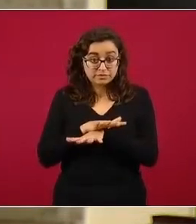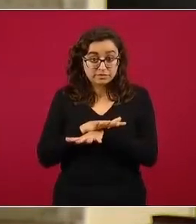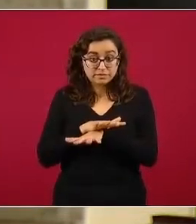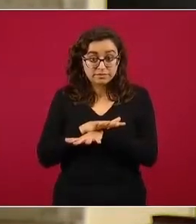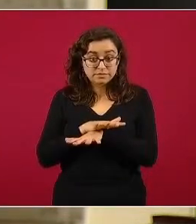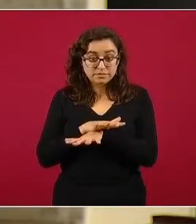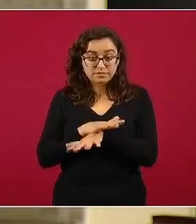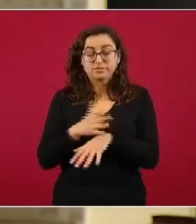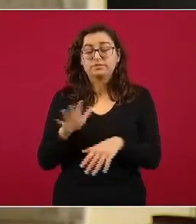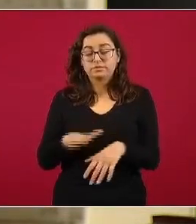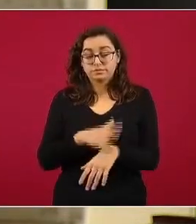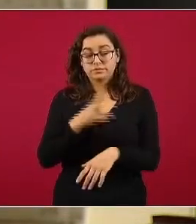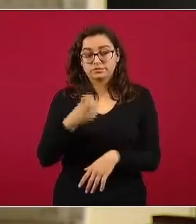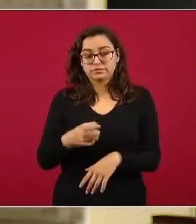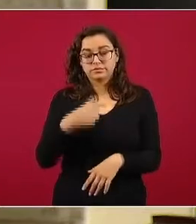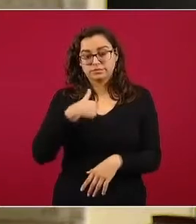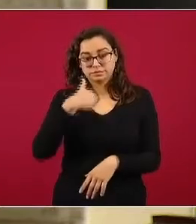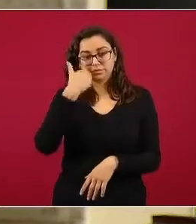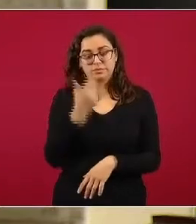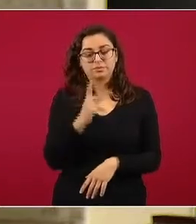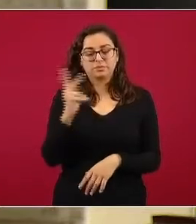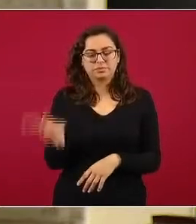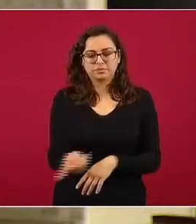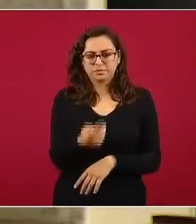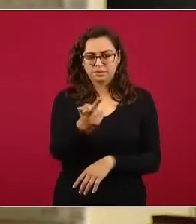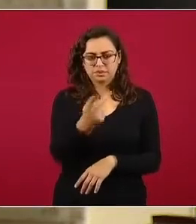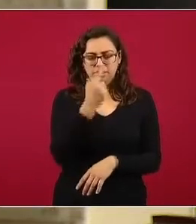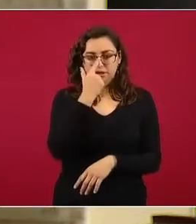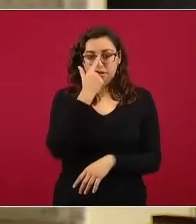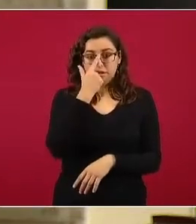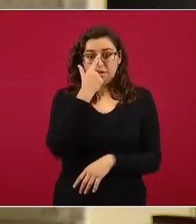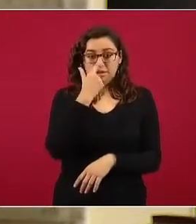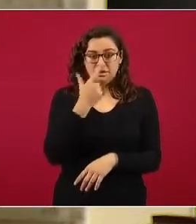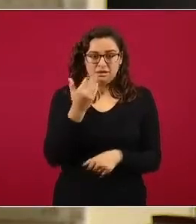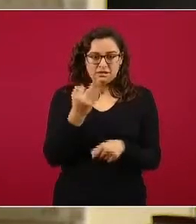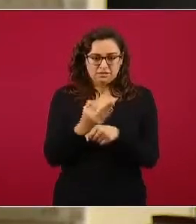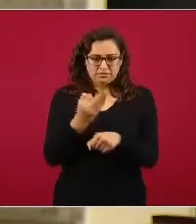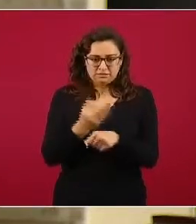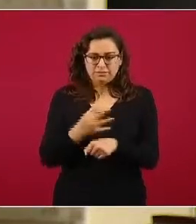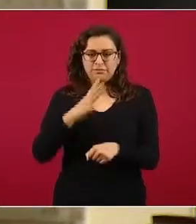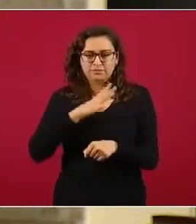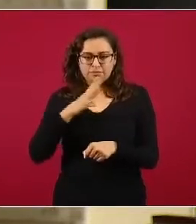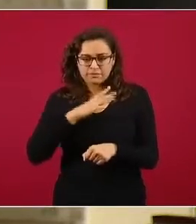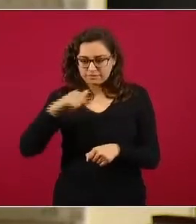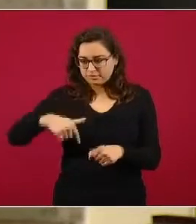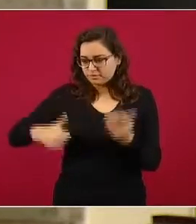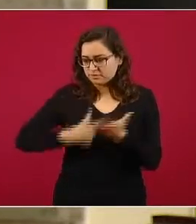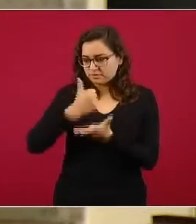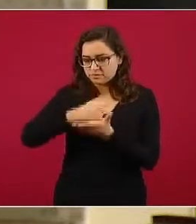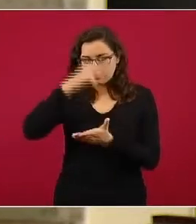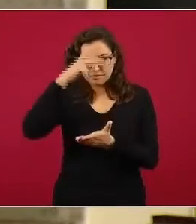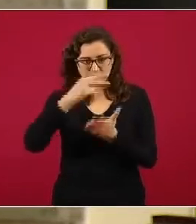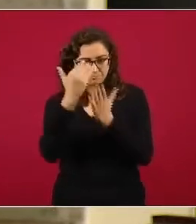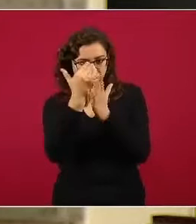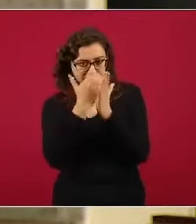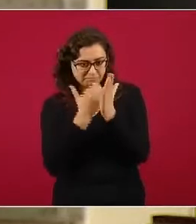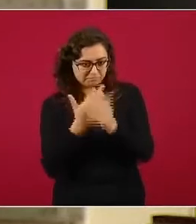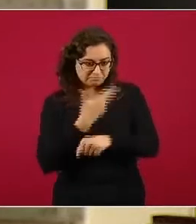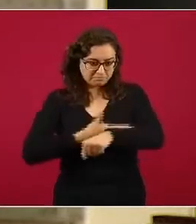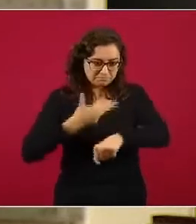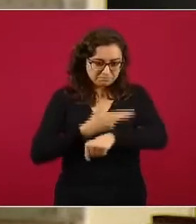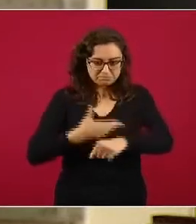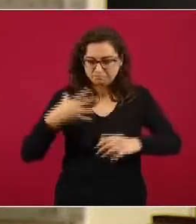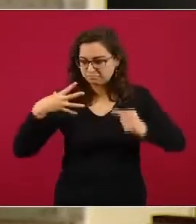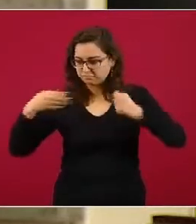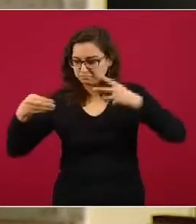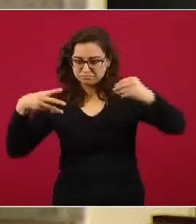es en base a esto. Yo ahorita veo que se están tomando acciones protocolarias en la Ciudad de México para evitar los